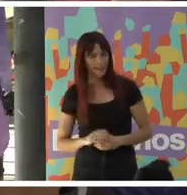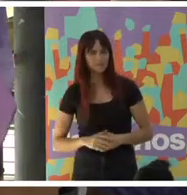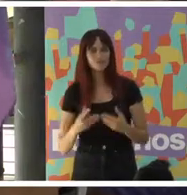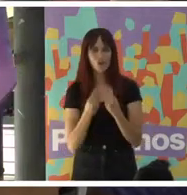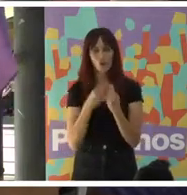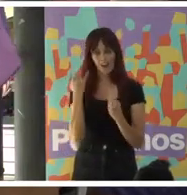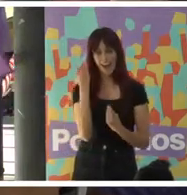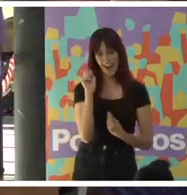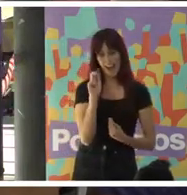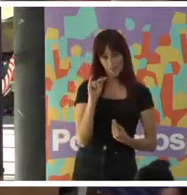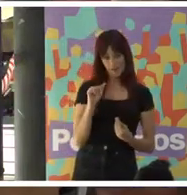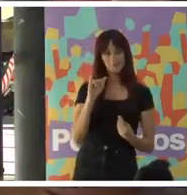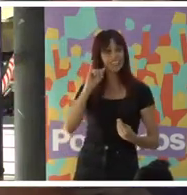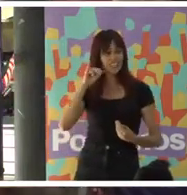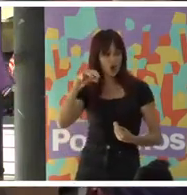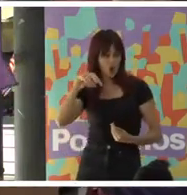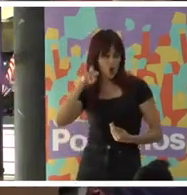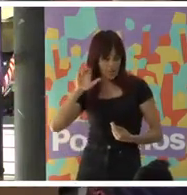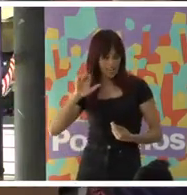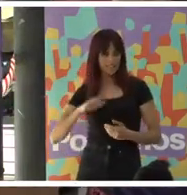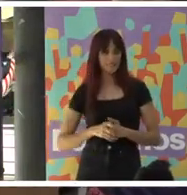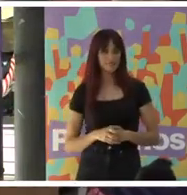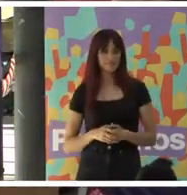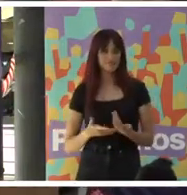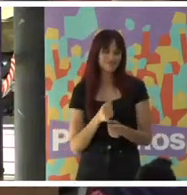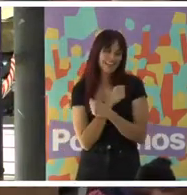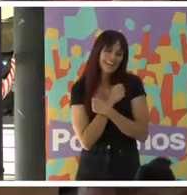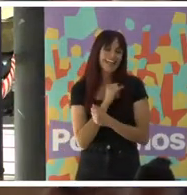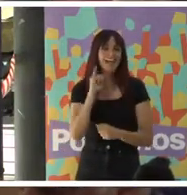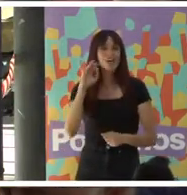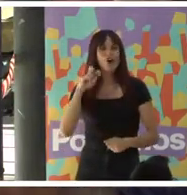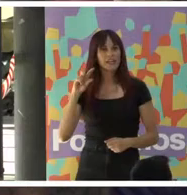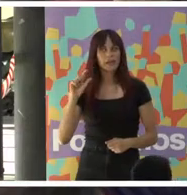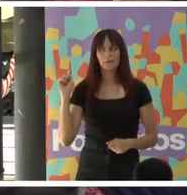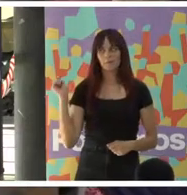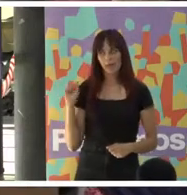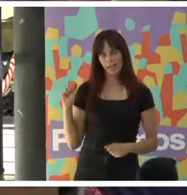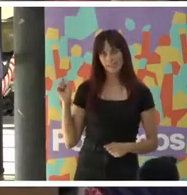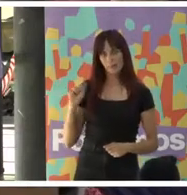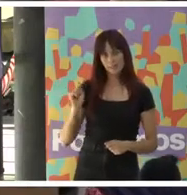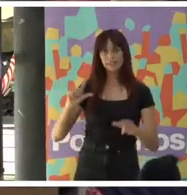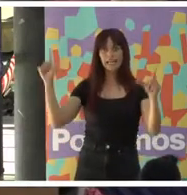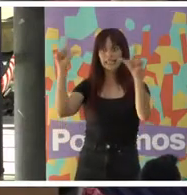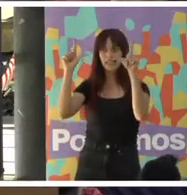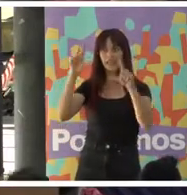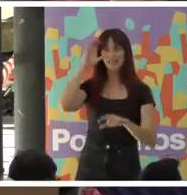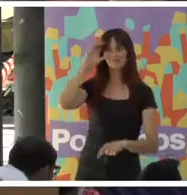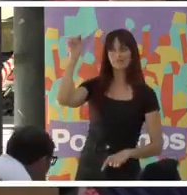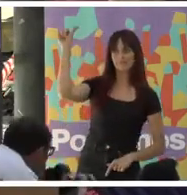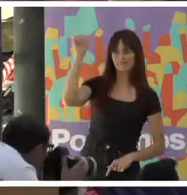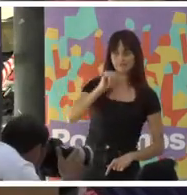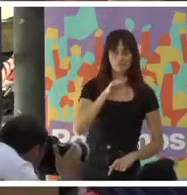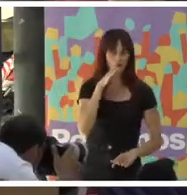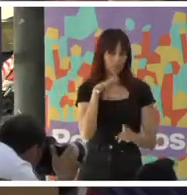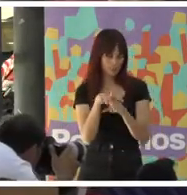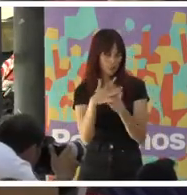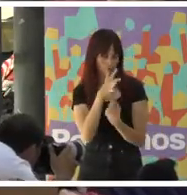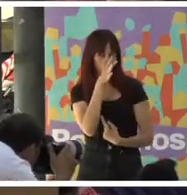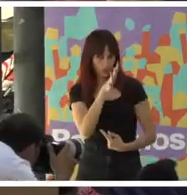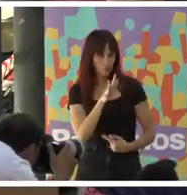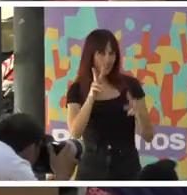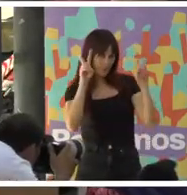con Javi, con Ione. Querida Ione, llevamos meses viéndote en la tele denunciando la situación